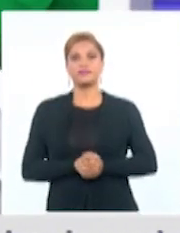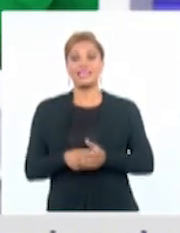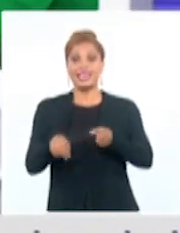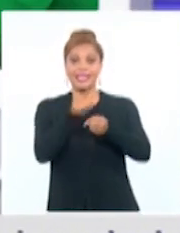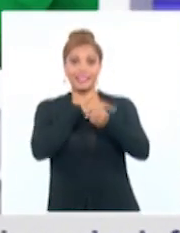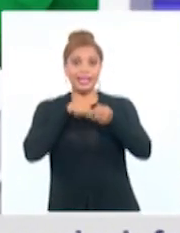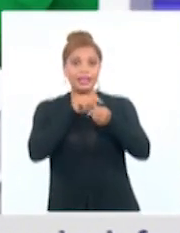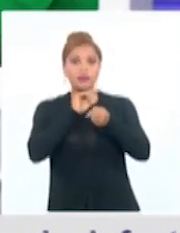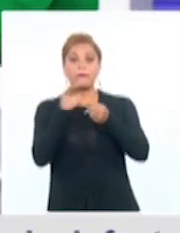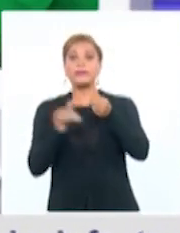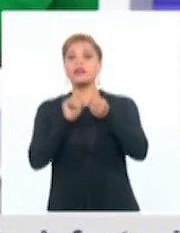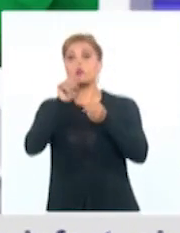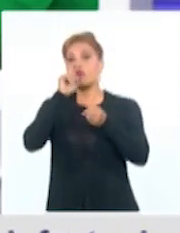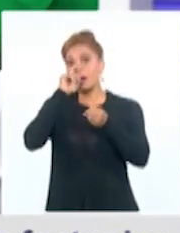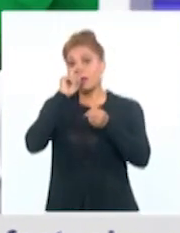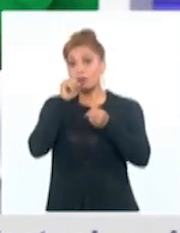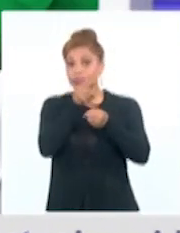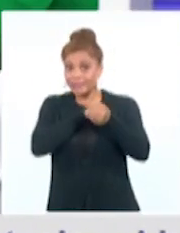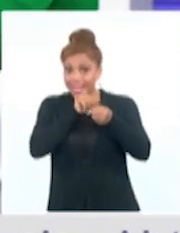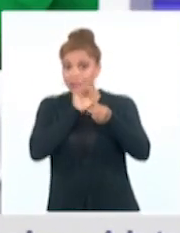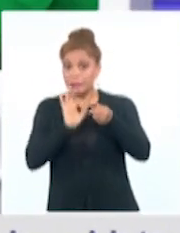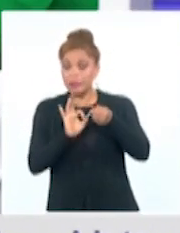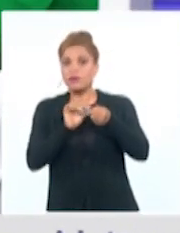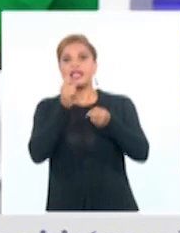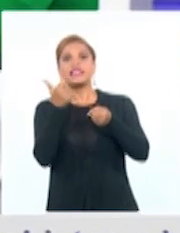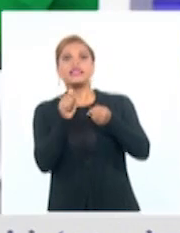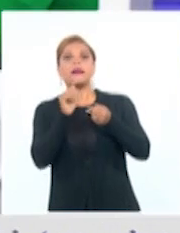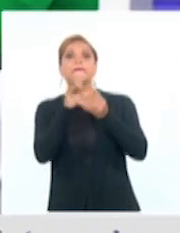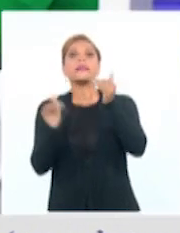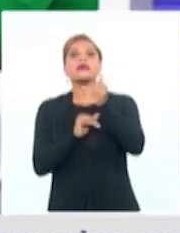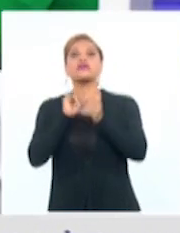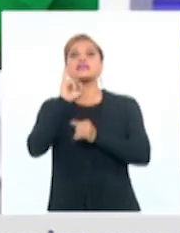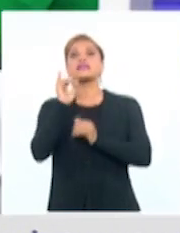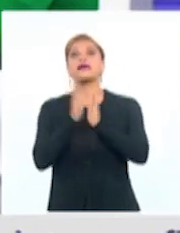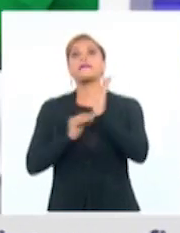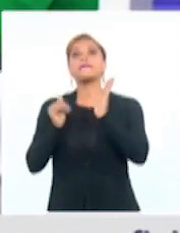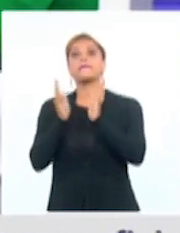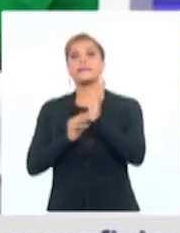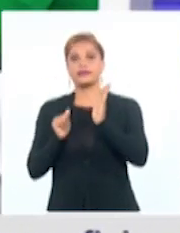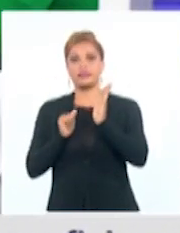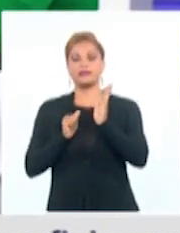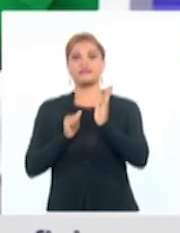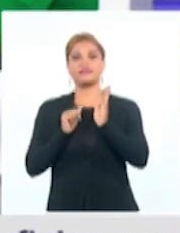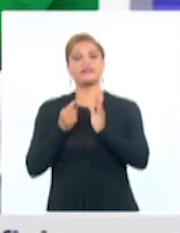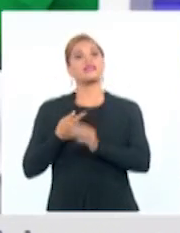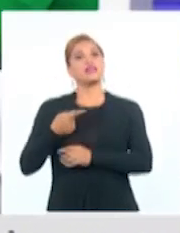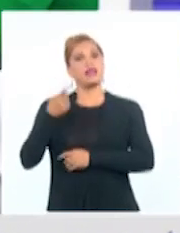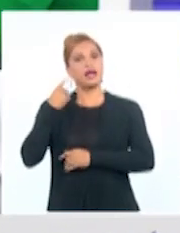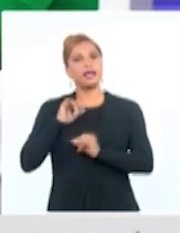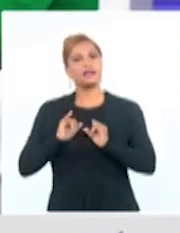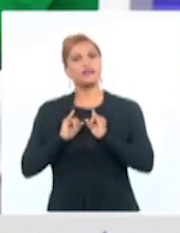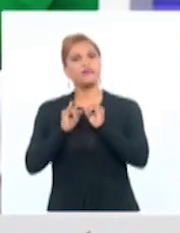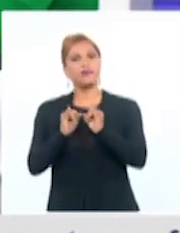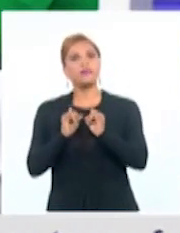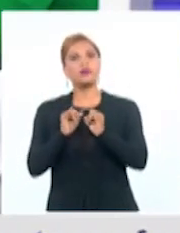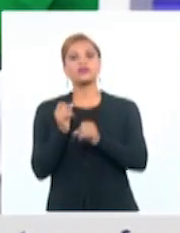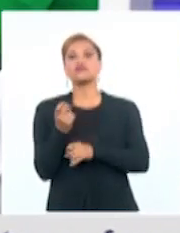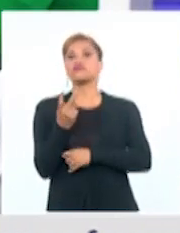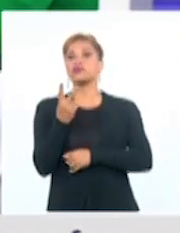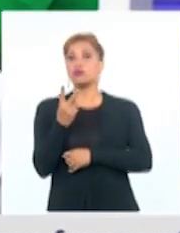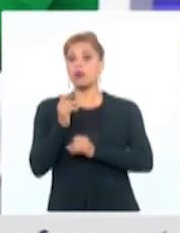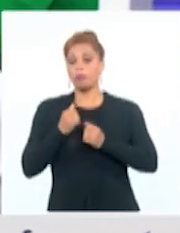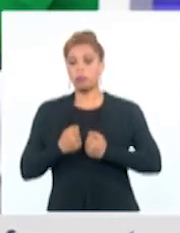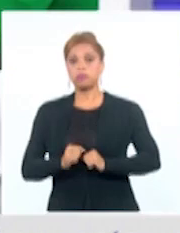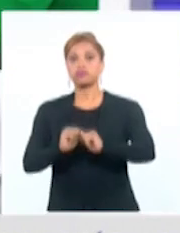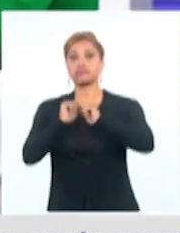menores de un año, 10 menores de 6 meses, y ayer volvimos a diagnosticar 2 casos recién